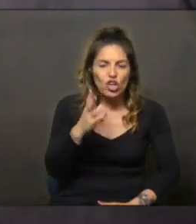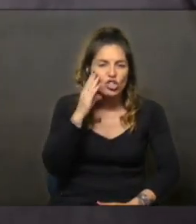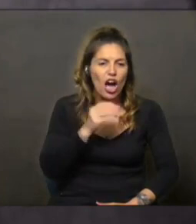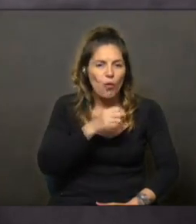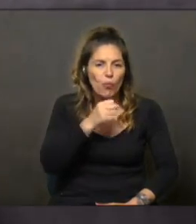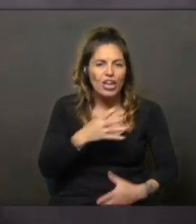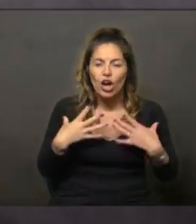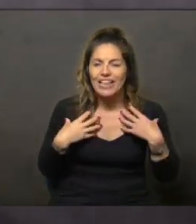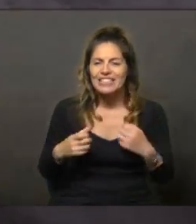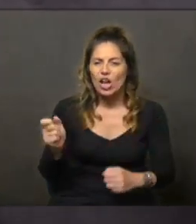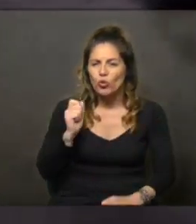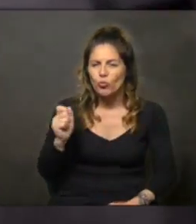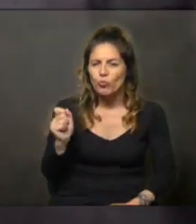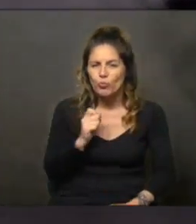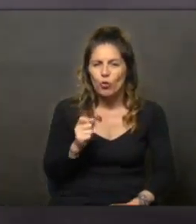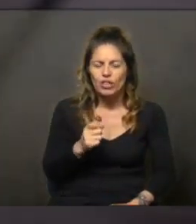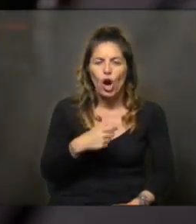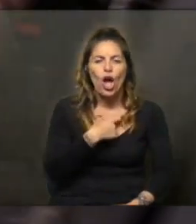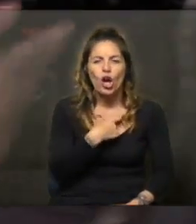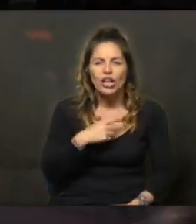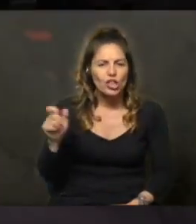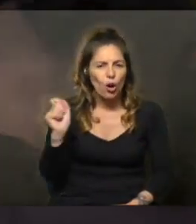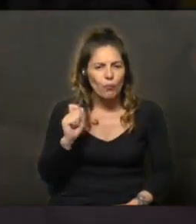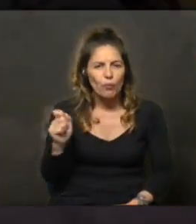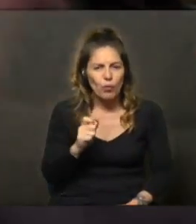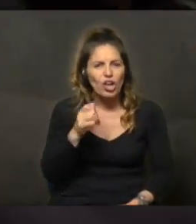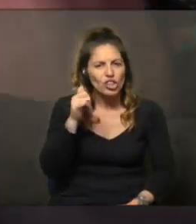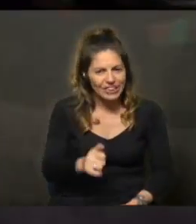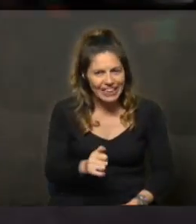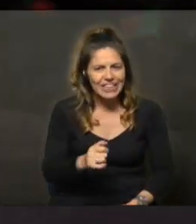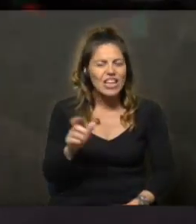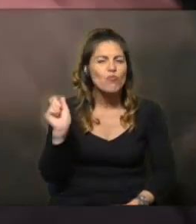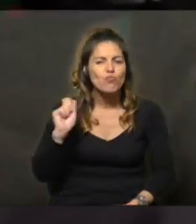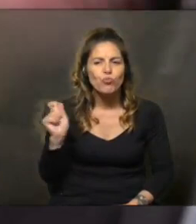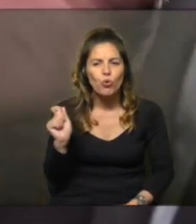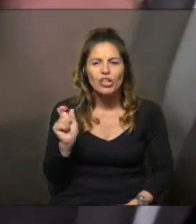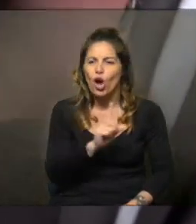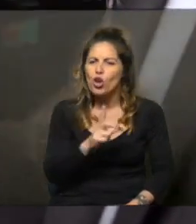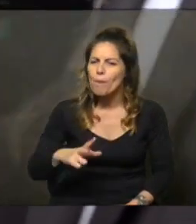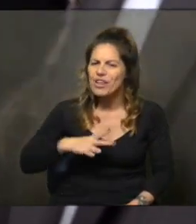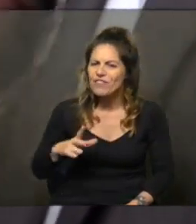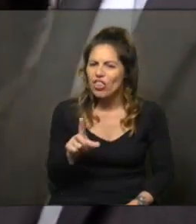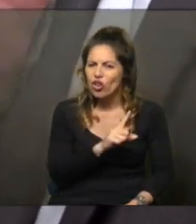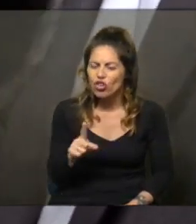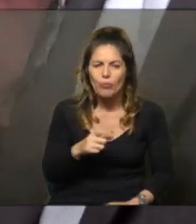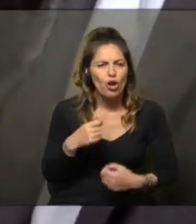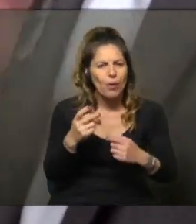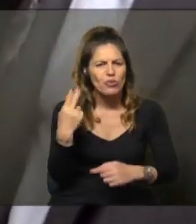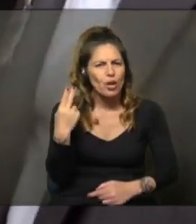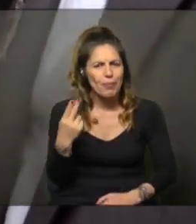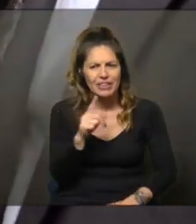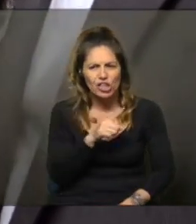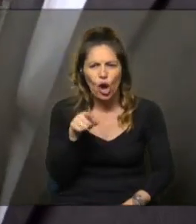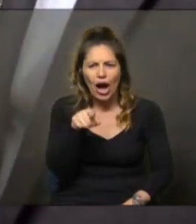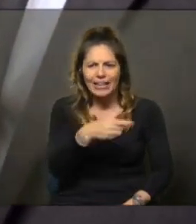salud pública el colegio Público de los chicos tiene que ser público no va a ser privado porque no le vamos a permitir